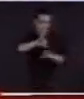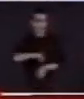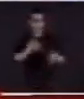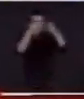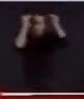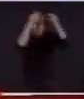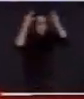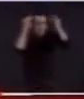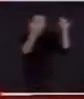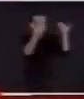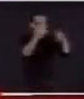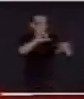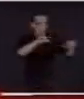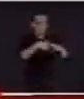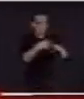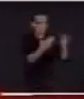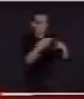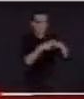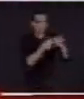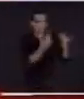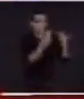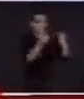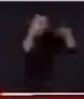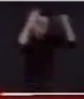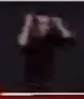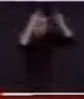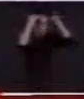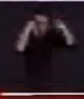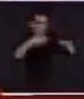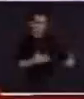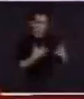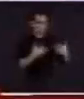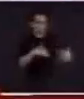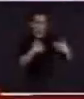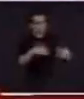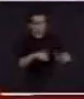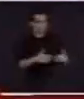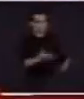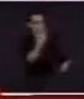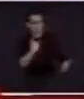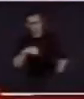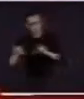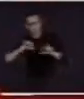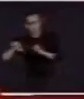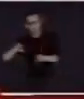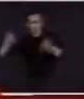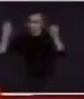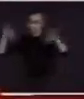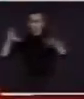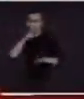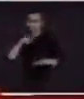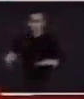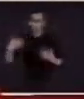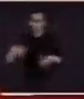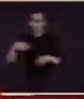Enfermera, enfermera, traiga los instrumentales. Enfermera, enfermera, empieza a rezar. Que vamos a hacer un milagro. Este tío